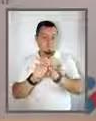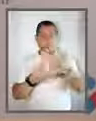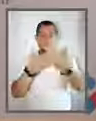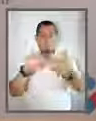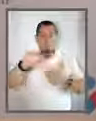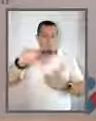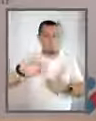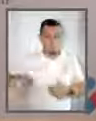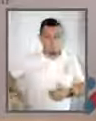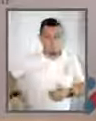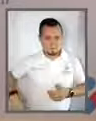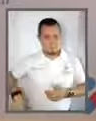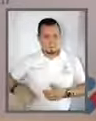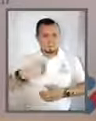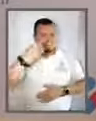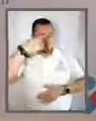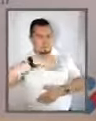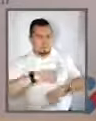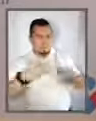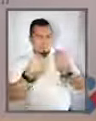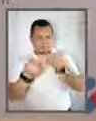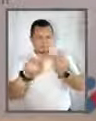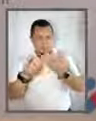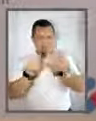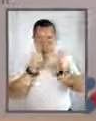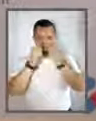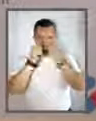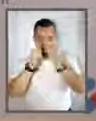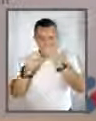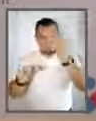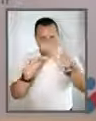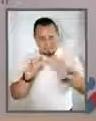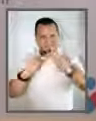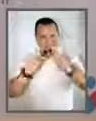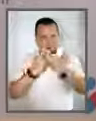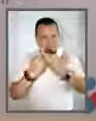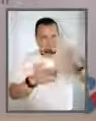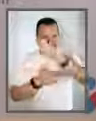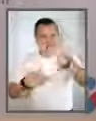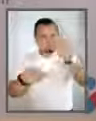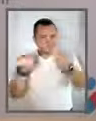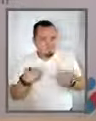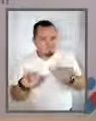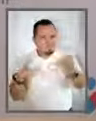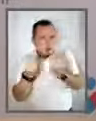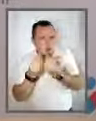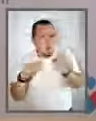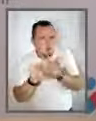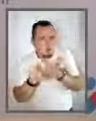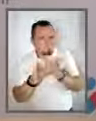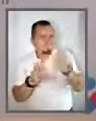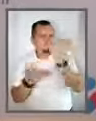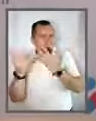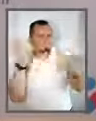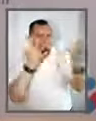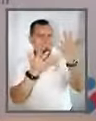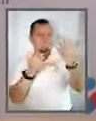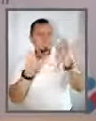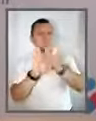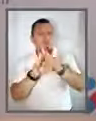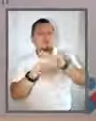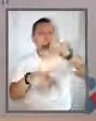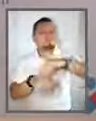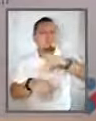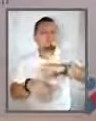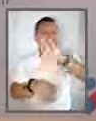el gobernador nos ha instruido también claramente y lo hizo en un anuncio también en la mañana para el personal médico de